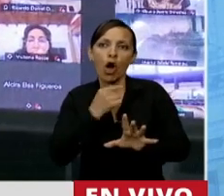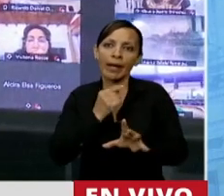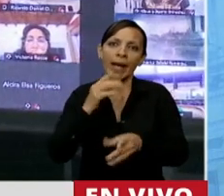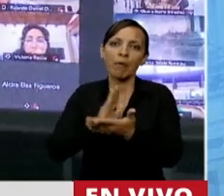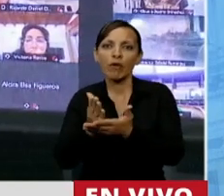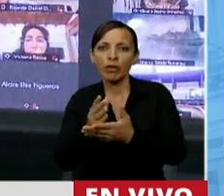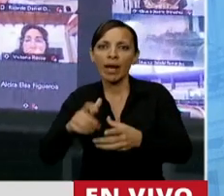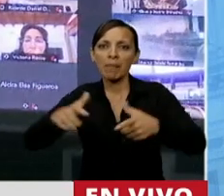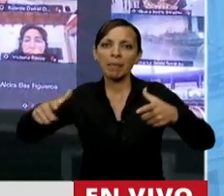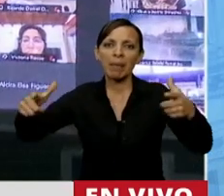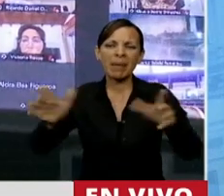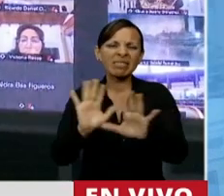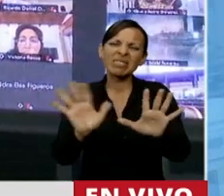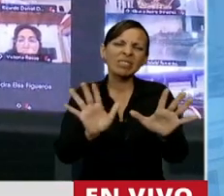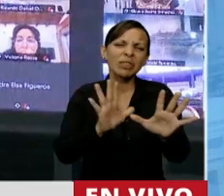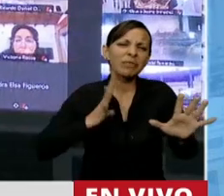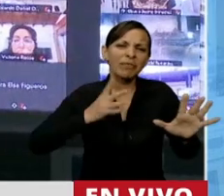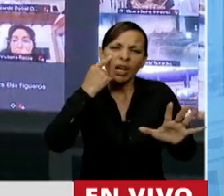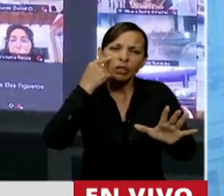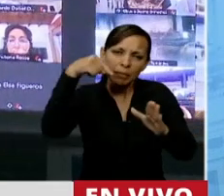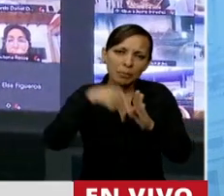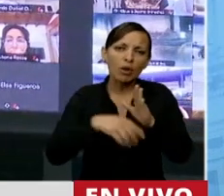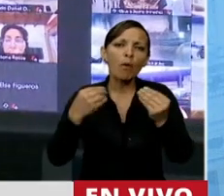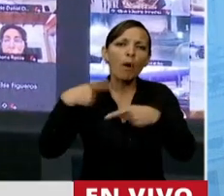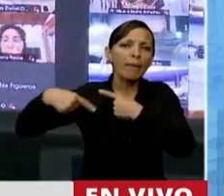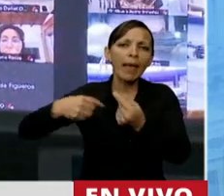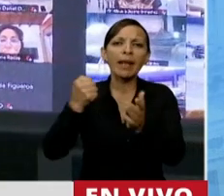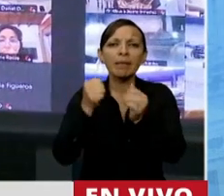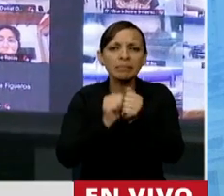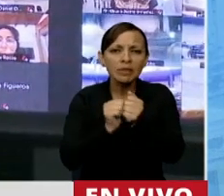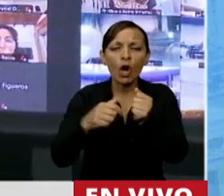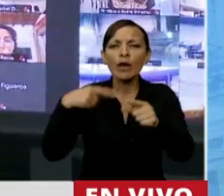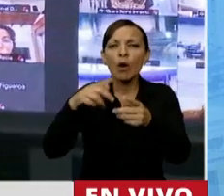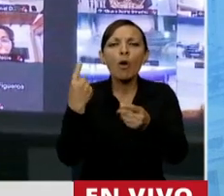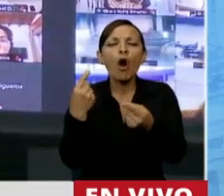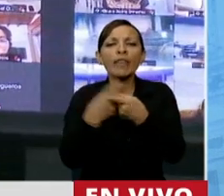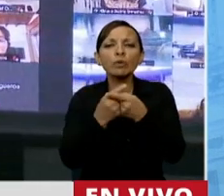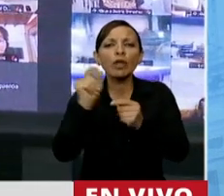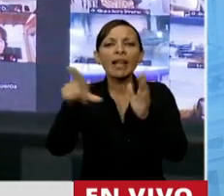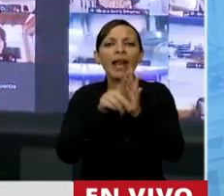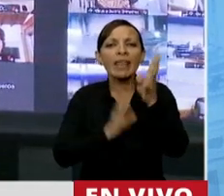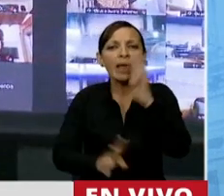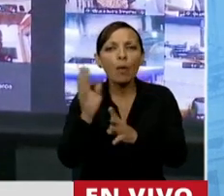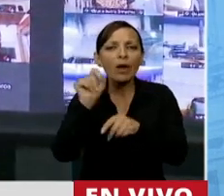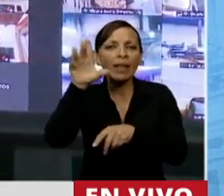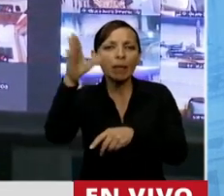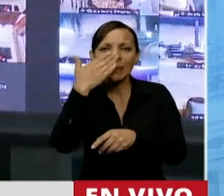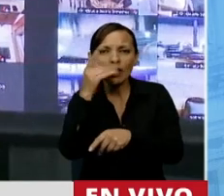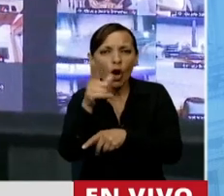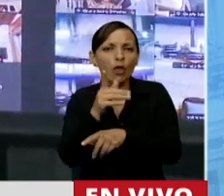frontera agropecuaria. Es un desconocimiento absoluto de cuál es la historia, cómo hemos peleado la ley de bosque en la provincia. Quiero decirle, señor presidente,